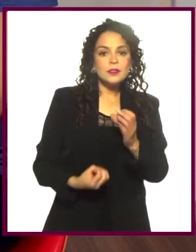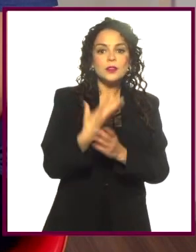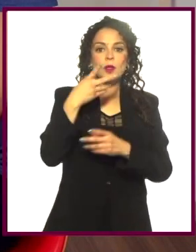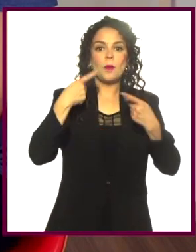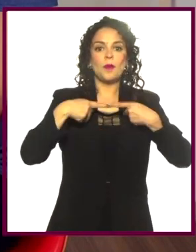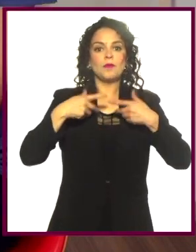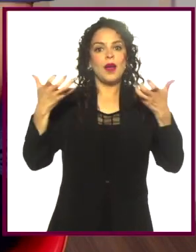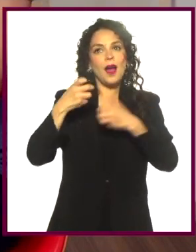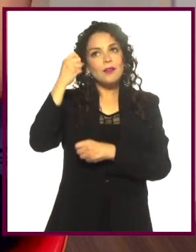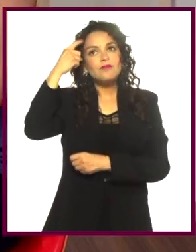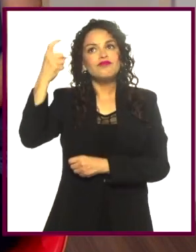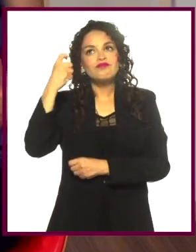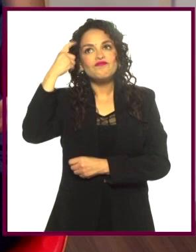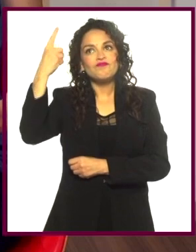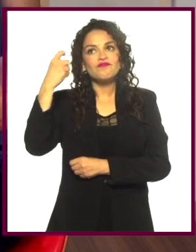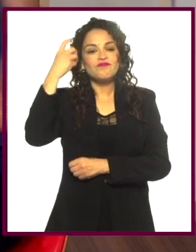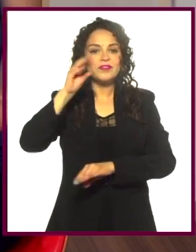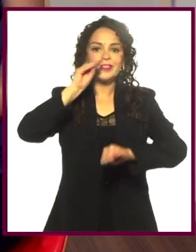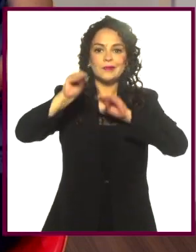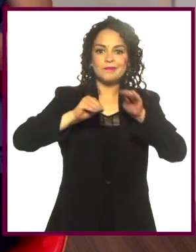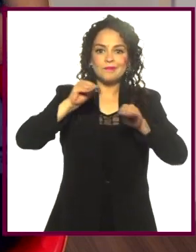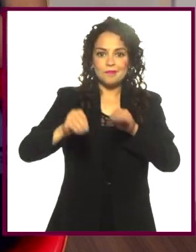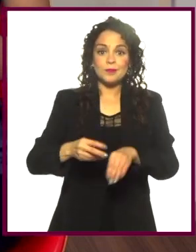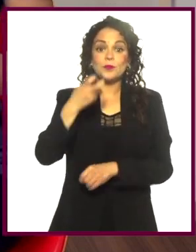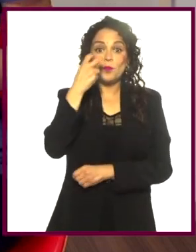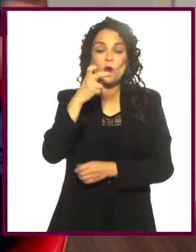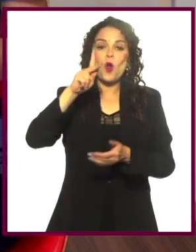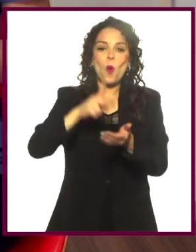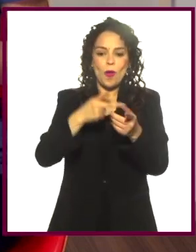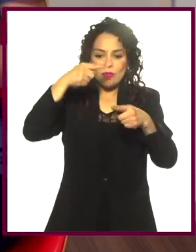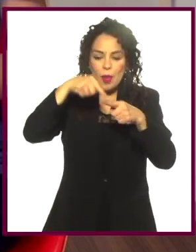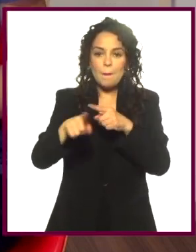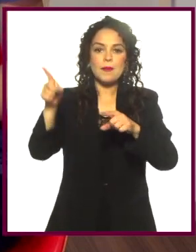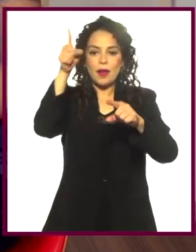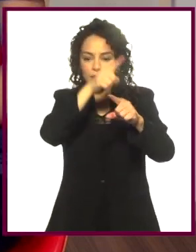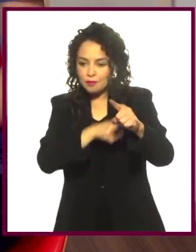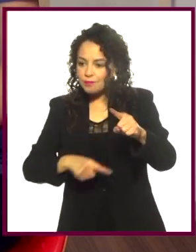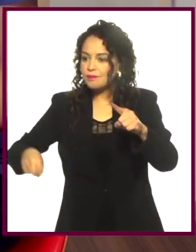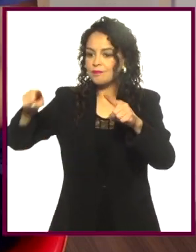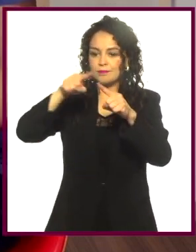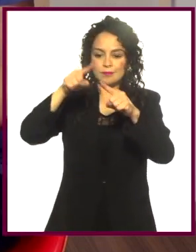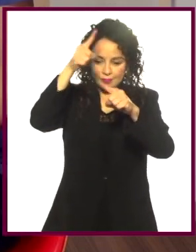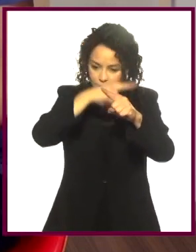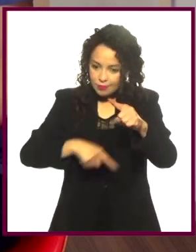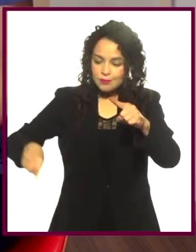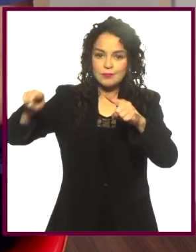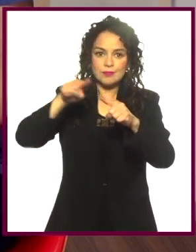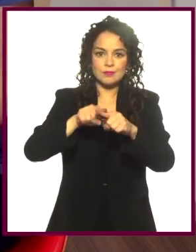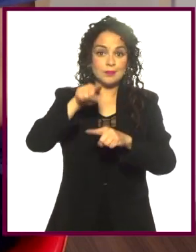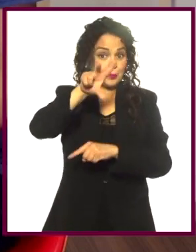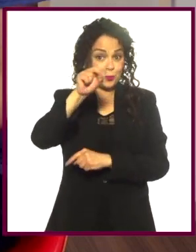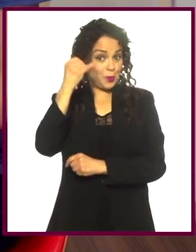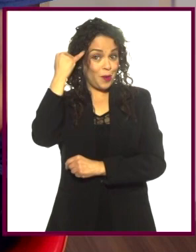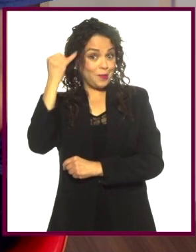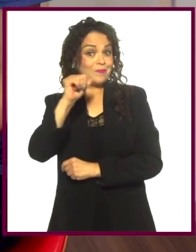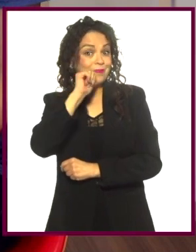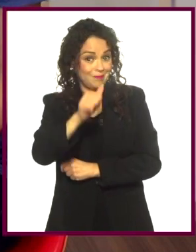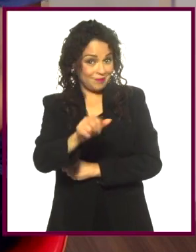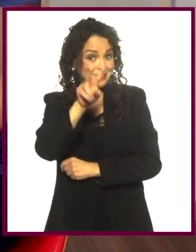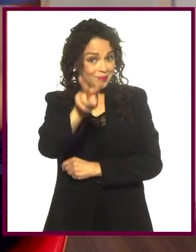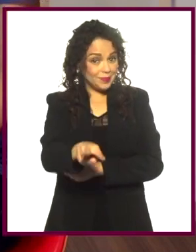nuevos creadores. Por lo tanto, el ciclo vuelve a empezar. ¿A que no se lo imaginaban?